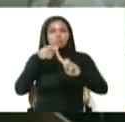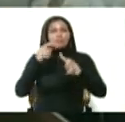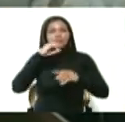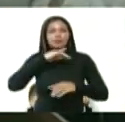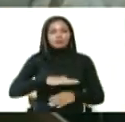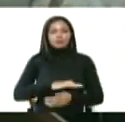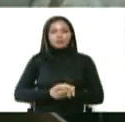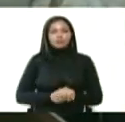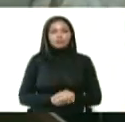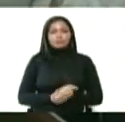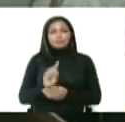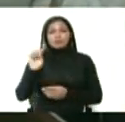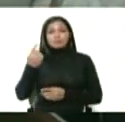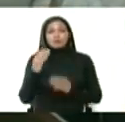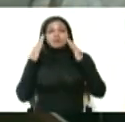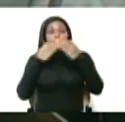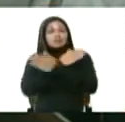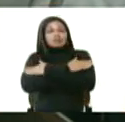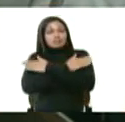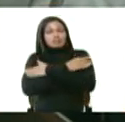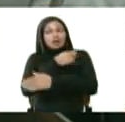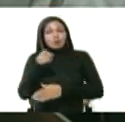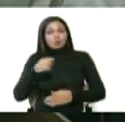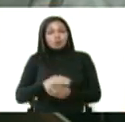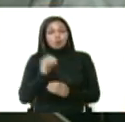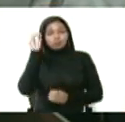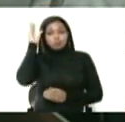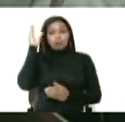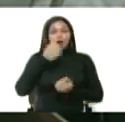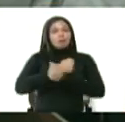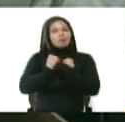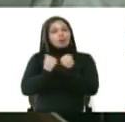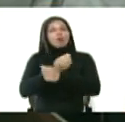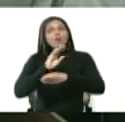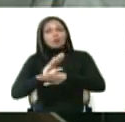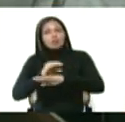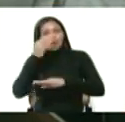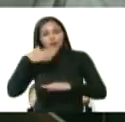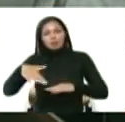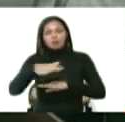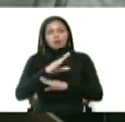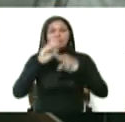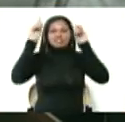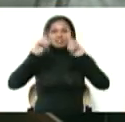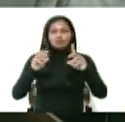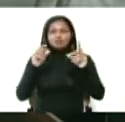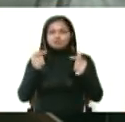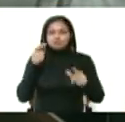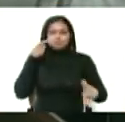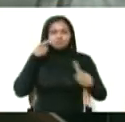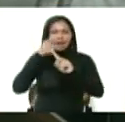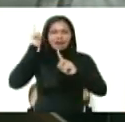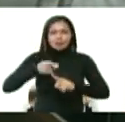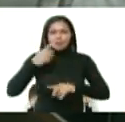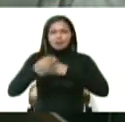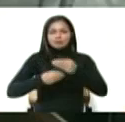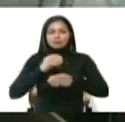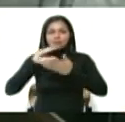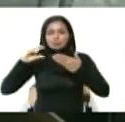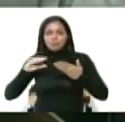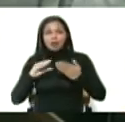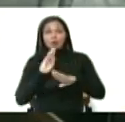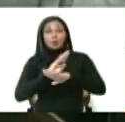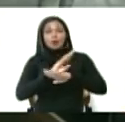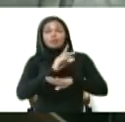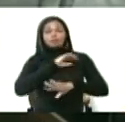historia. Primero, felicitarlo a usted por esa capacidad amorosa de proteger a un pueblo, de tomar las decisiones oportunas y estratégicas que